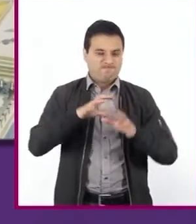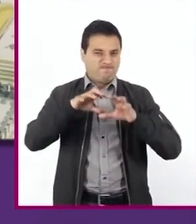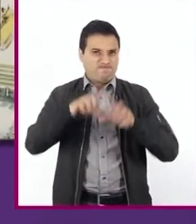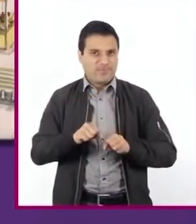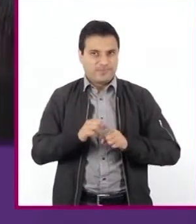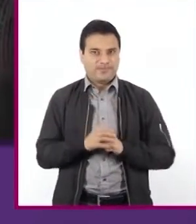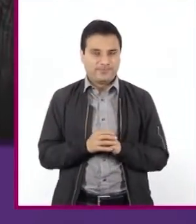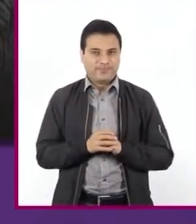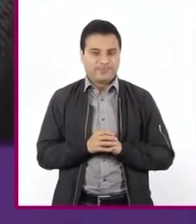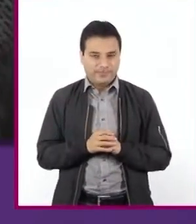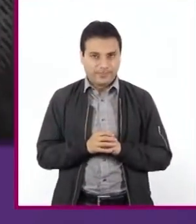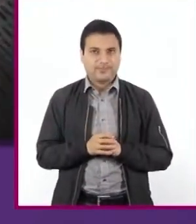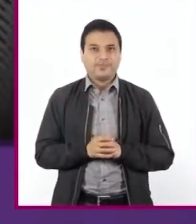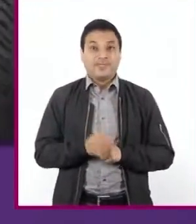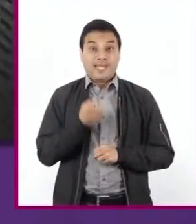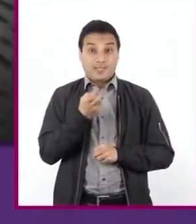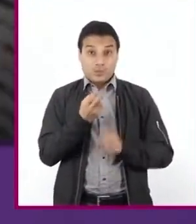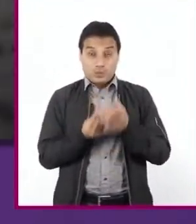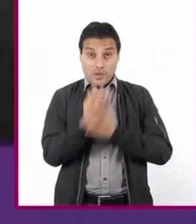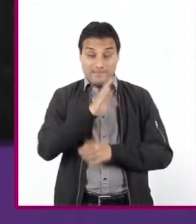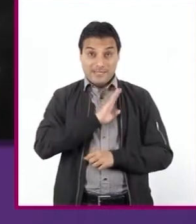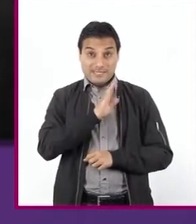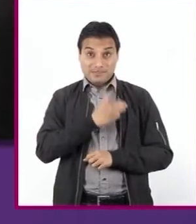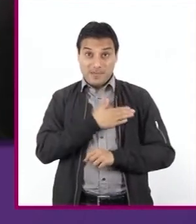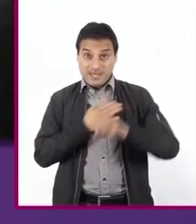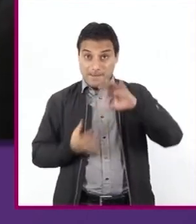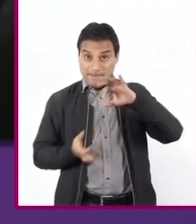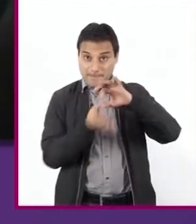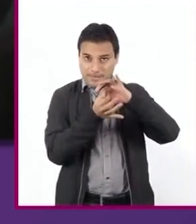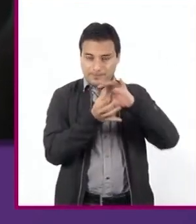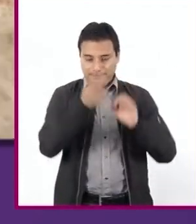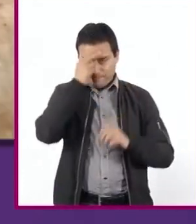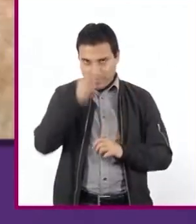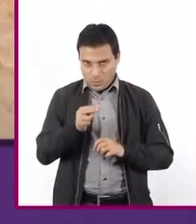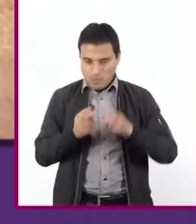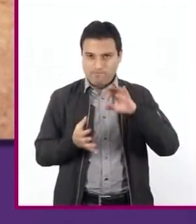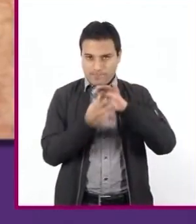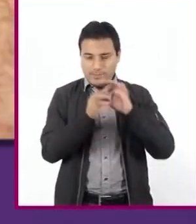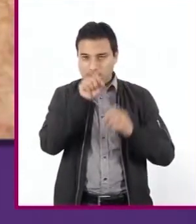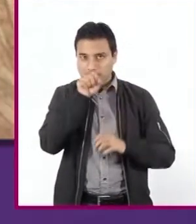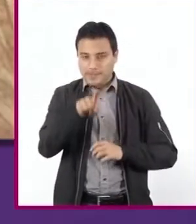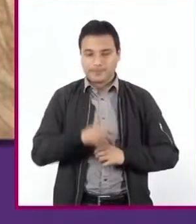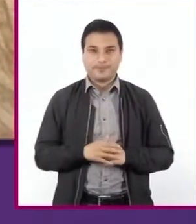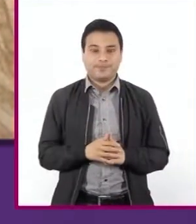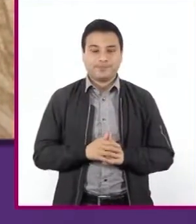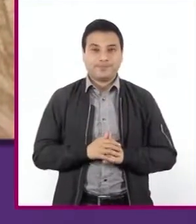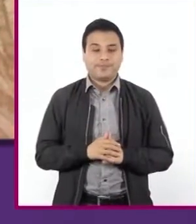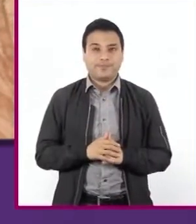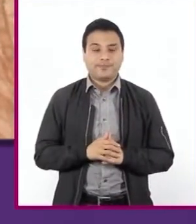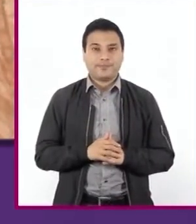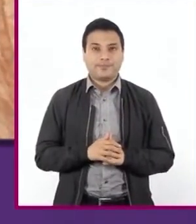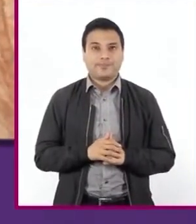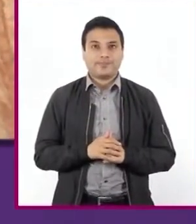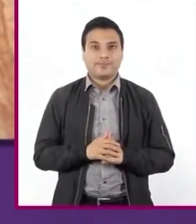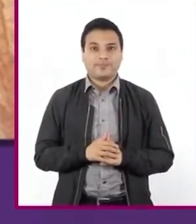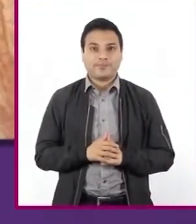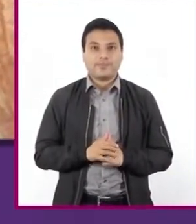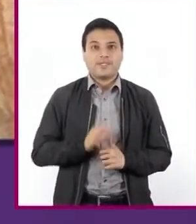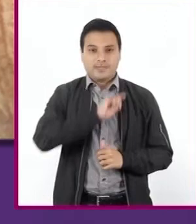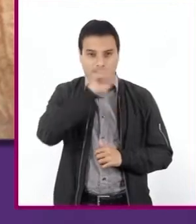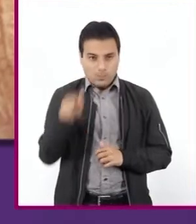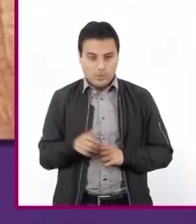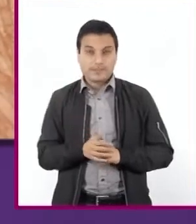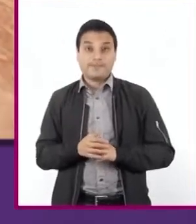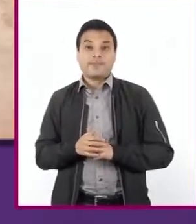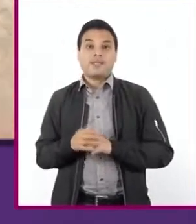incorporando a la Nueva España y posteriormente al México independiente. La introducción del ganado mayor y